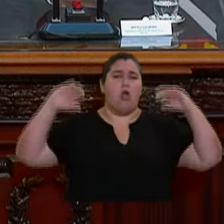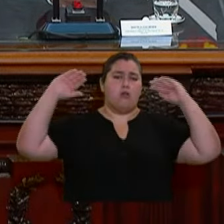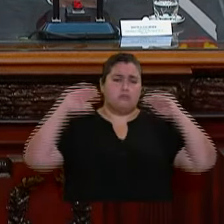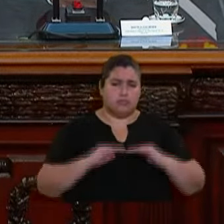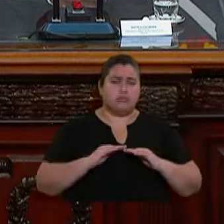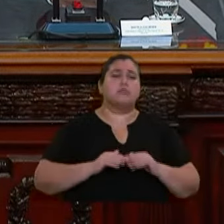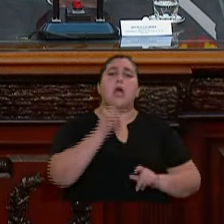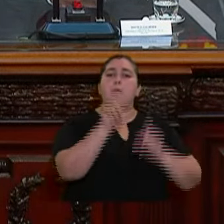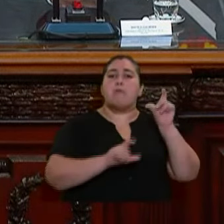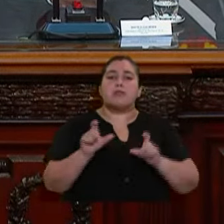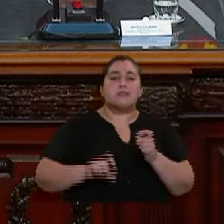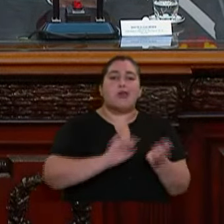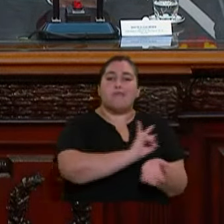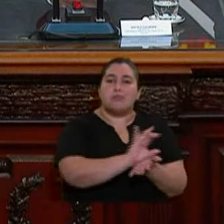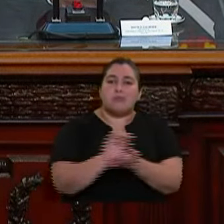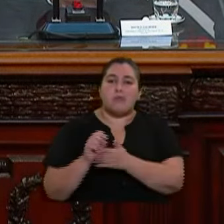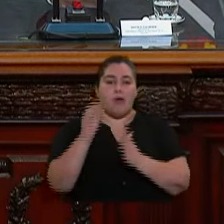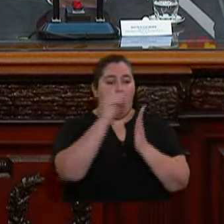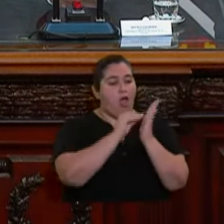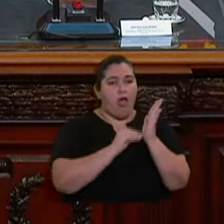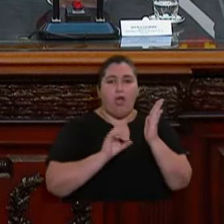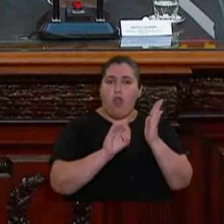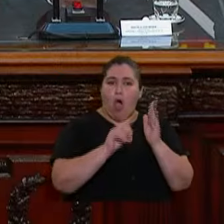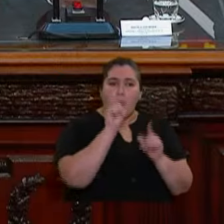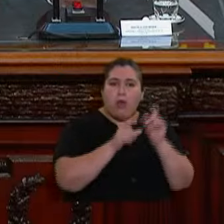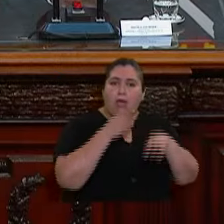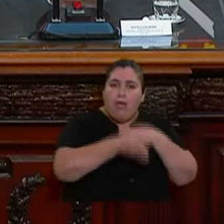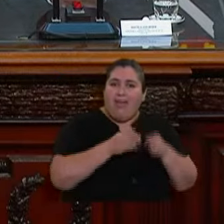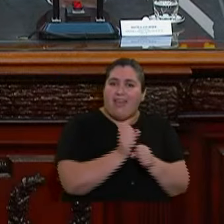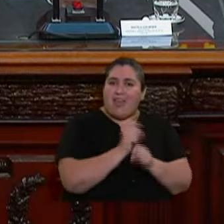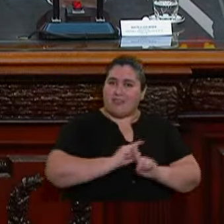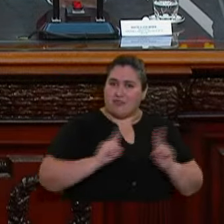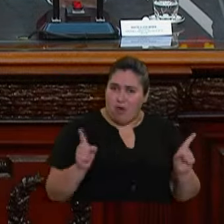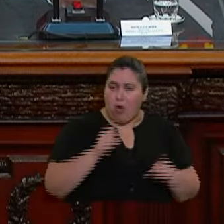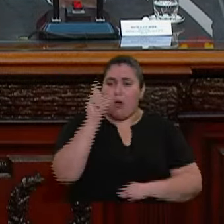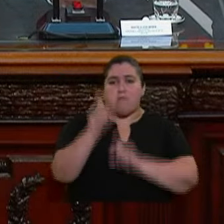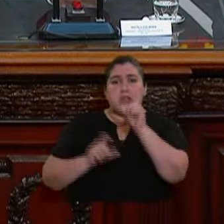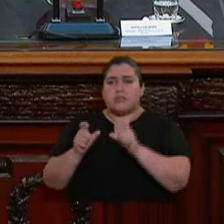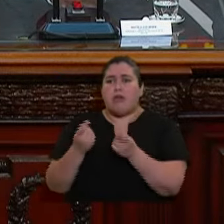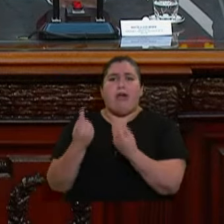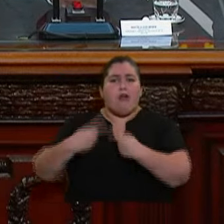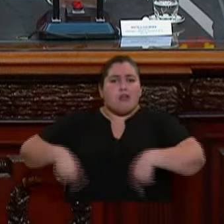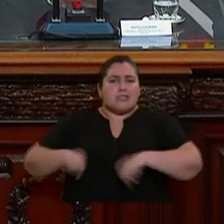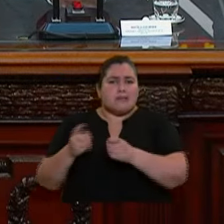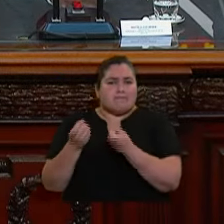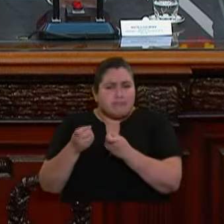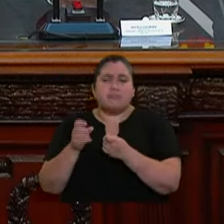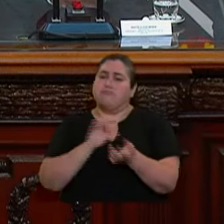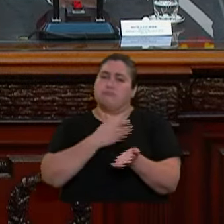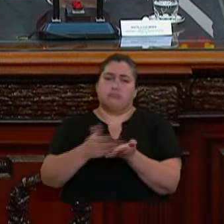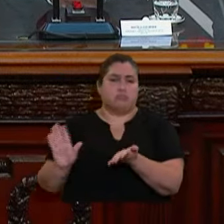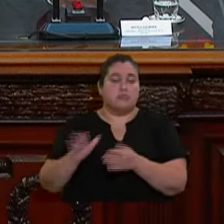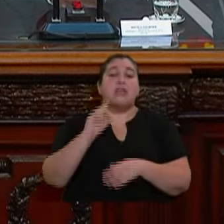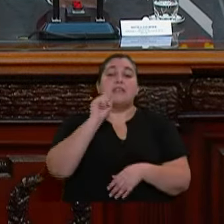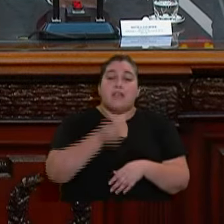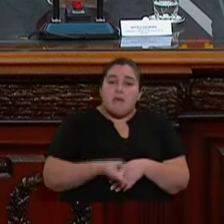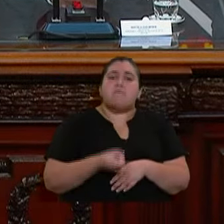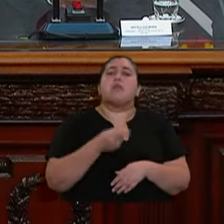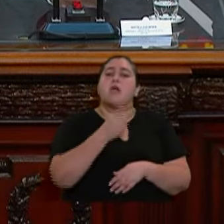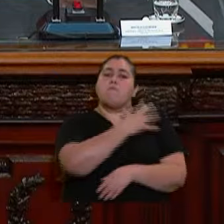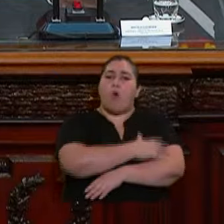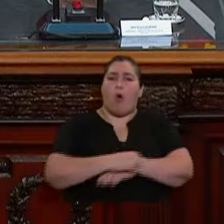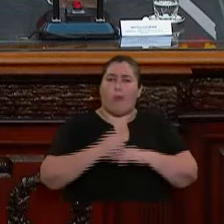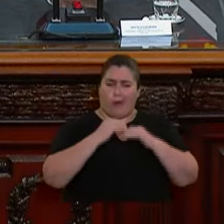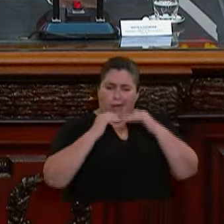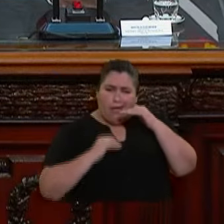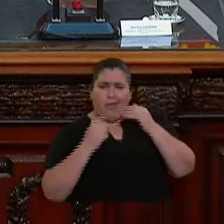empleados públicos fantasmas, eliminar planes sociales a personas que no lo necesitaban, terminar con los intermediarios de la pobreza y reducir al